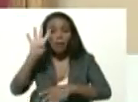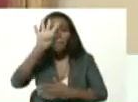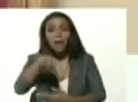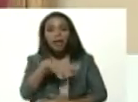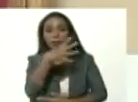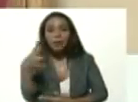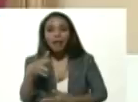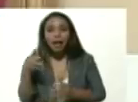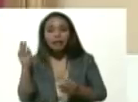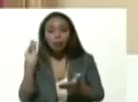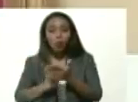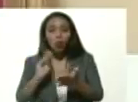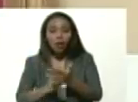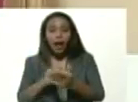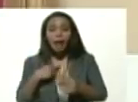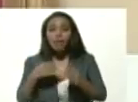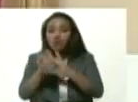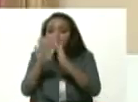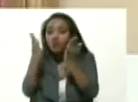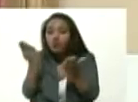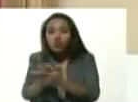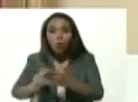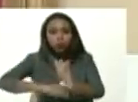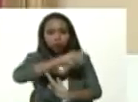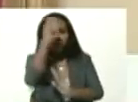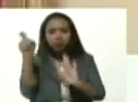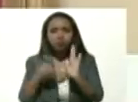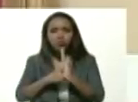se aplican en el mundo entero,